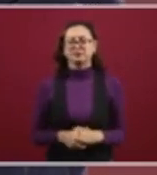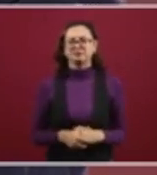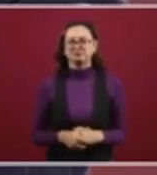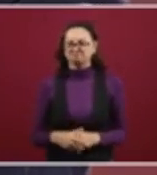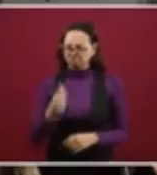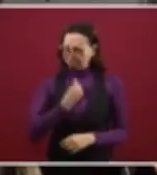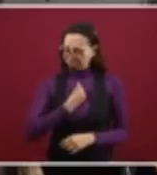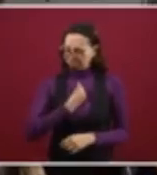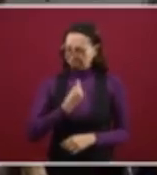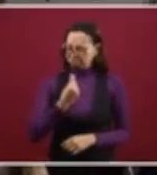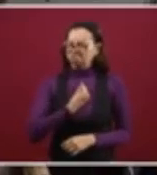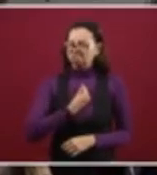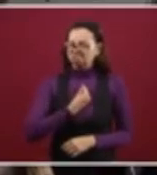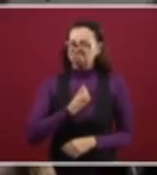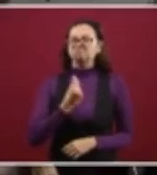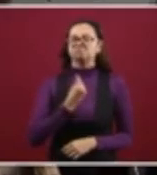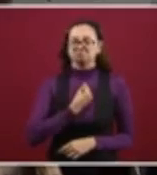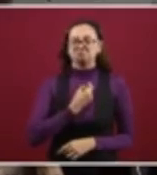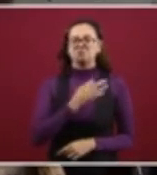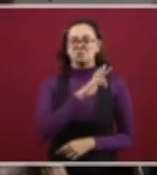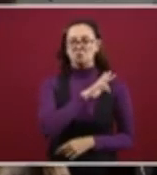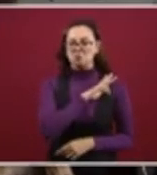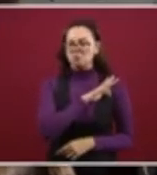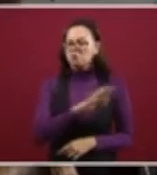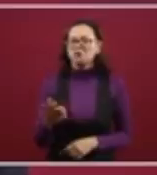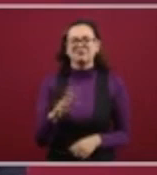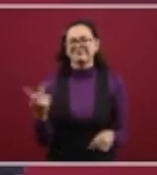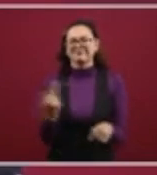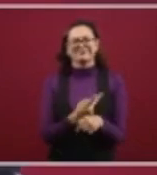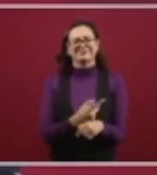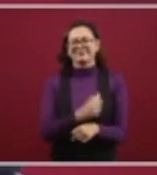Resiste uno todo, no pasa nada.